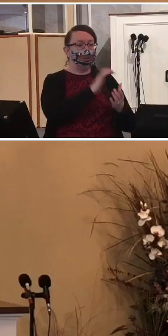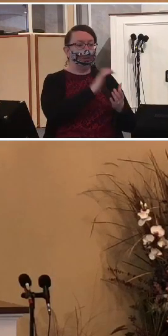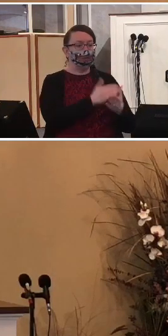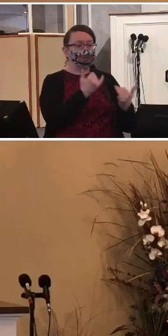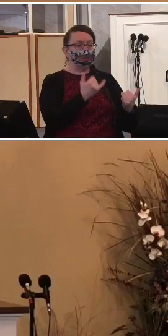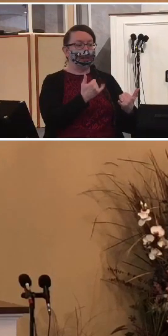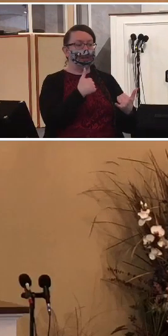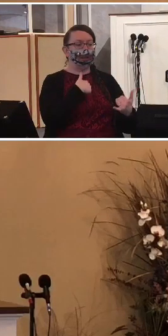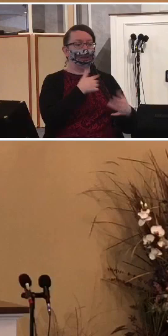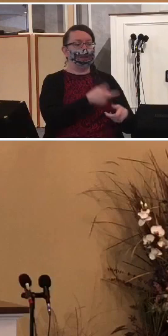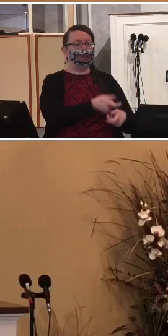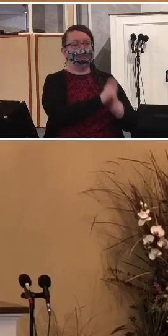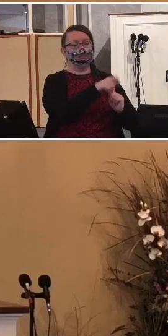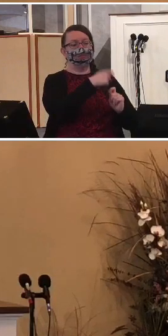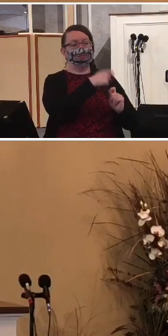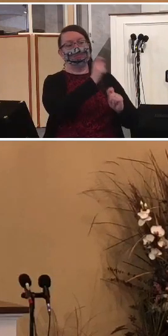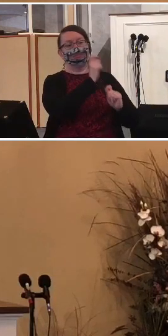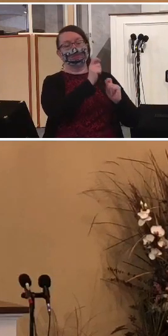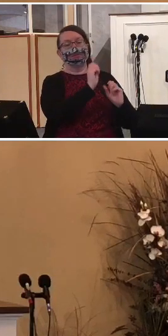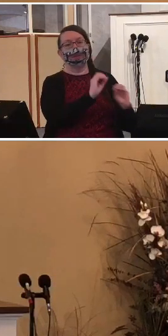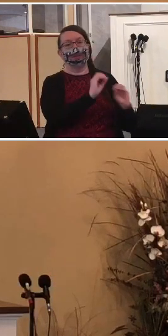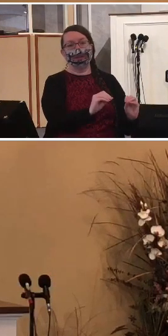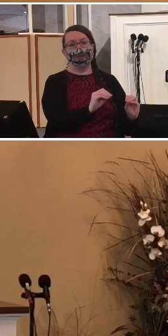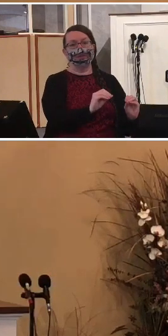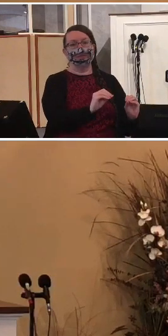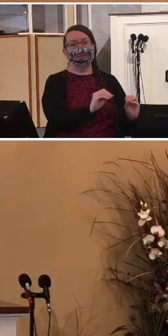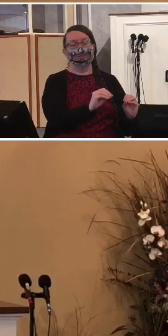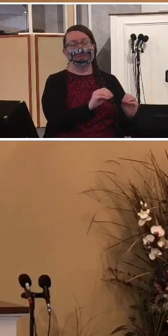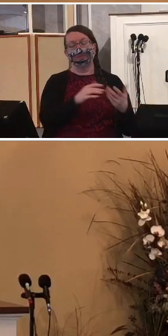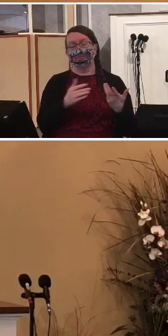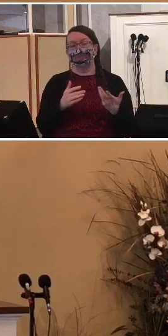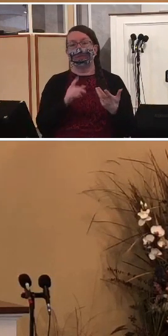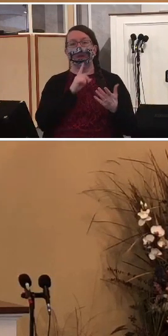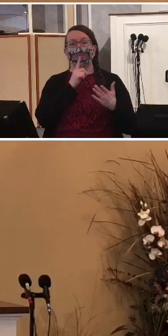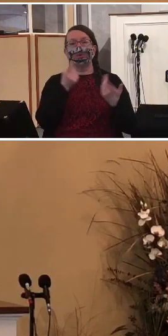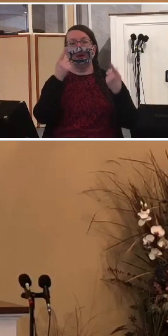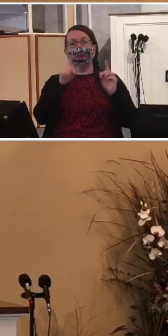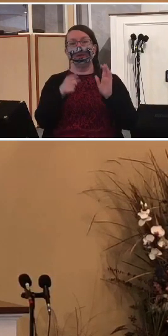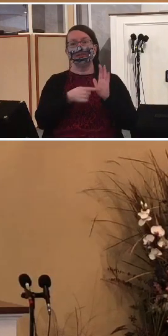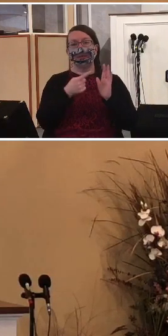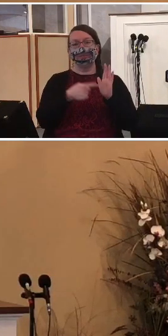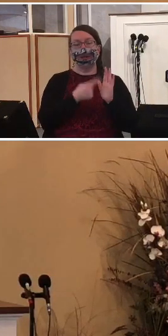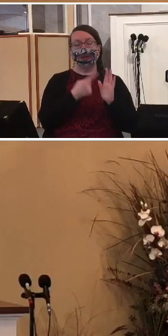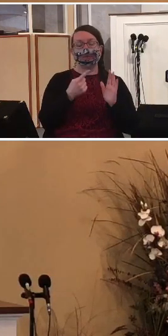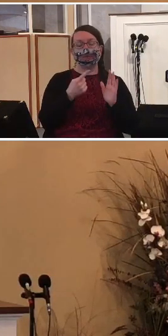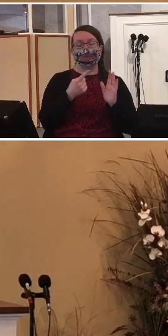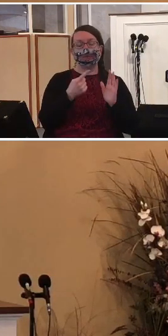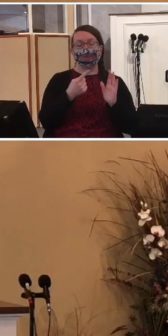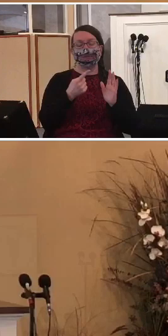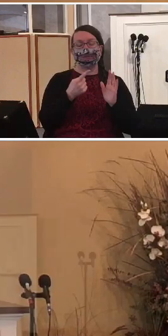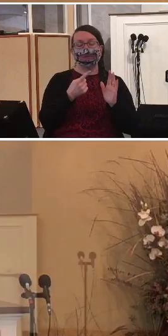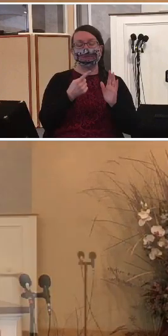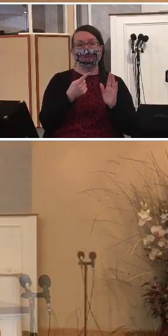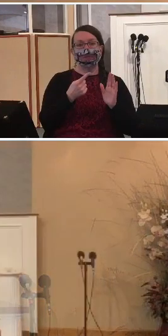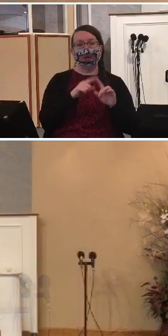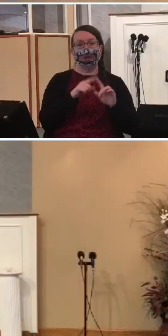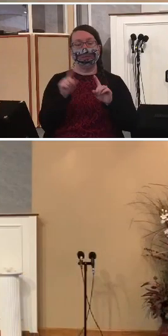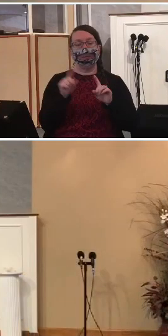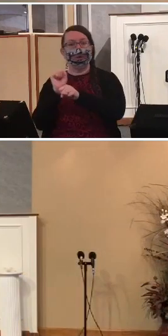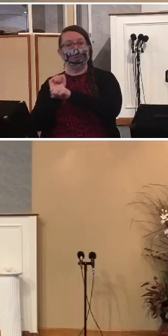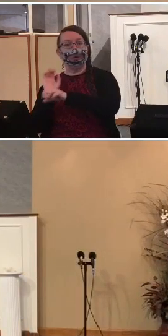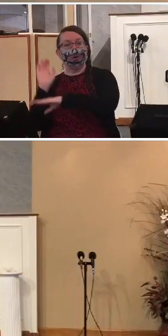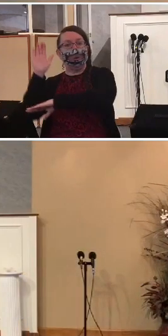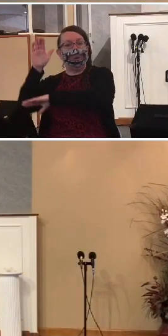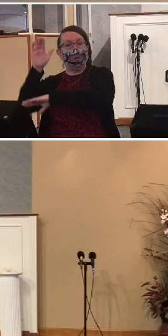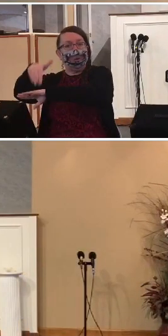de hoy. Yo no sé qué tan seguido eso sucedía. Yo estoy seguro de que pasaba de un tiempo a otro. Pero trabajar toda